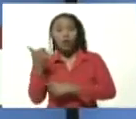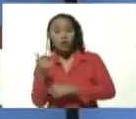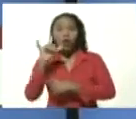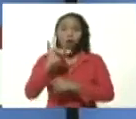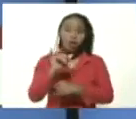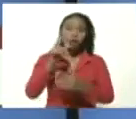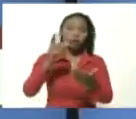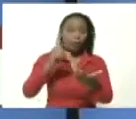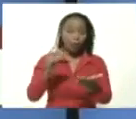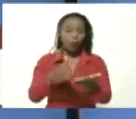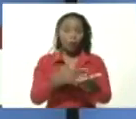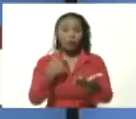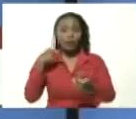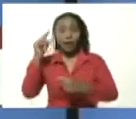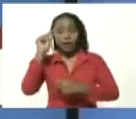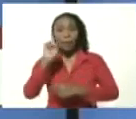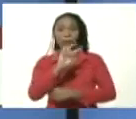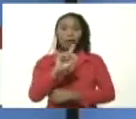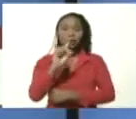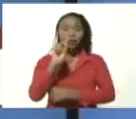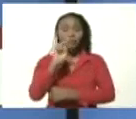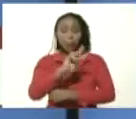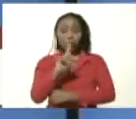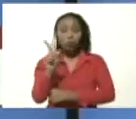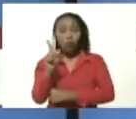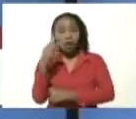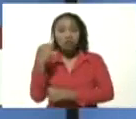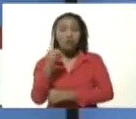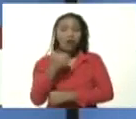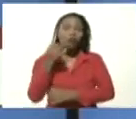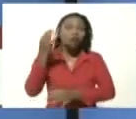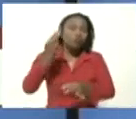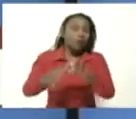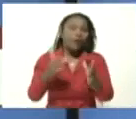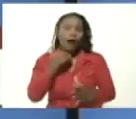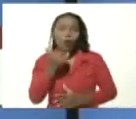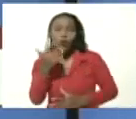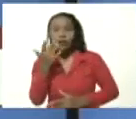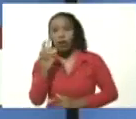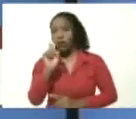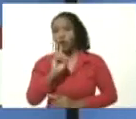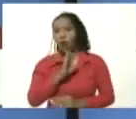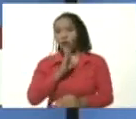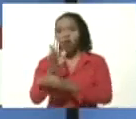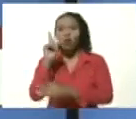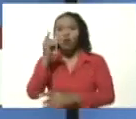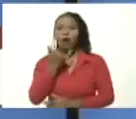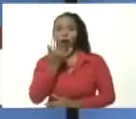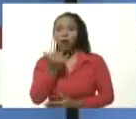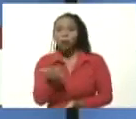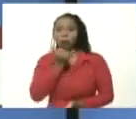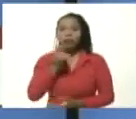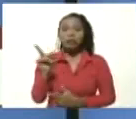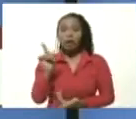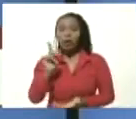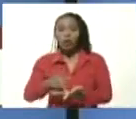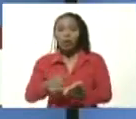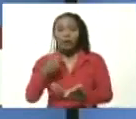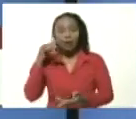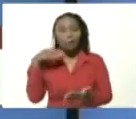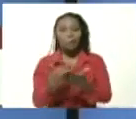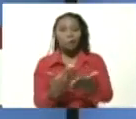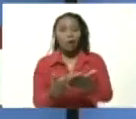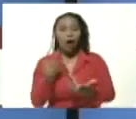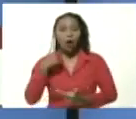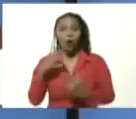día, resulta que el 21 de noviembre, alguien no fue un testigo y le toca ser testigo a